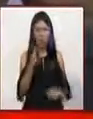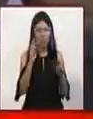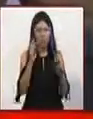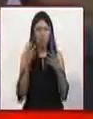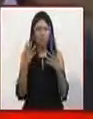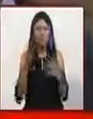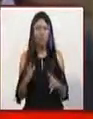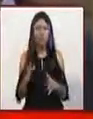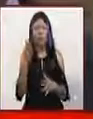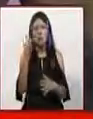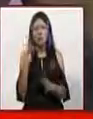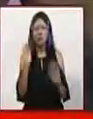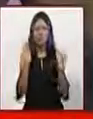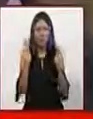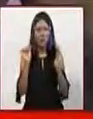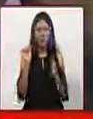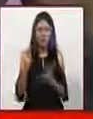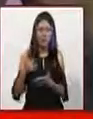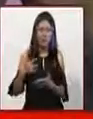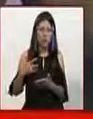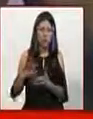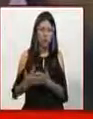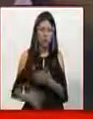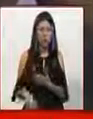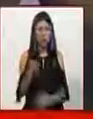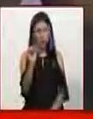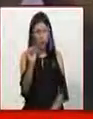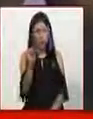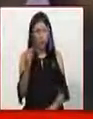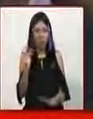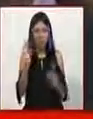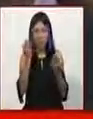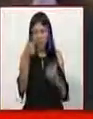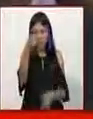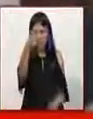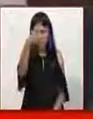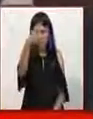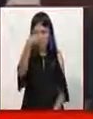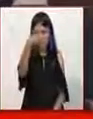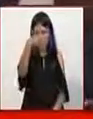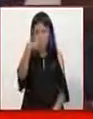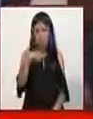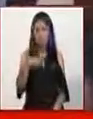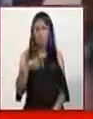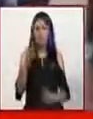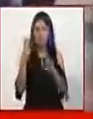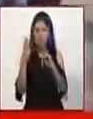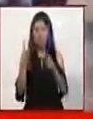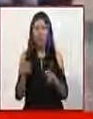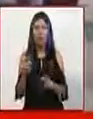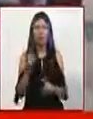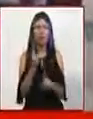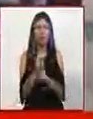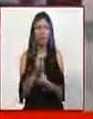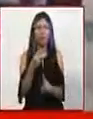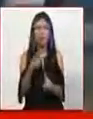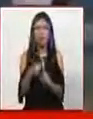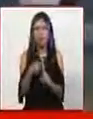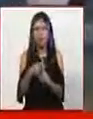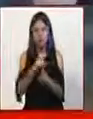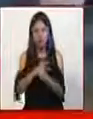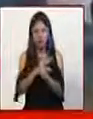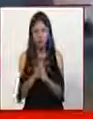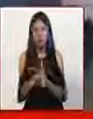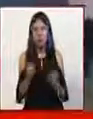identificados por presentar alguna sintomatología leve, como un resfrío más o menos. Estamos ampliando la investigación epidemiológica